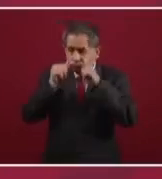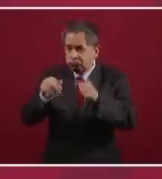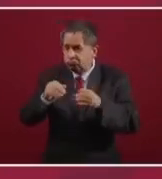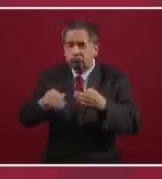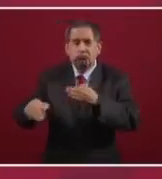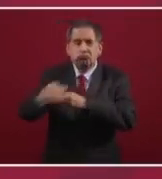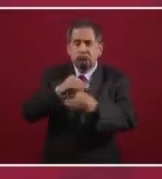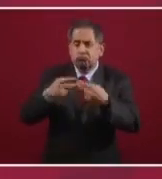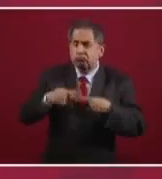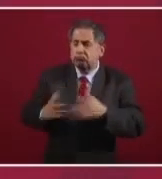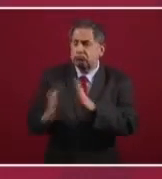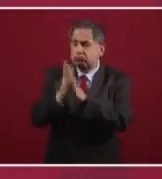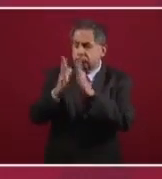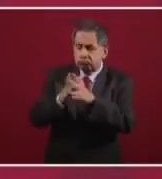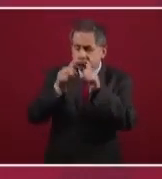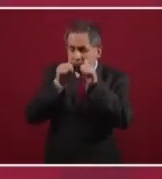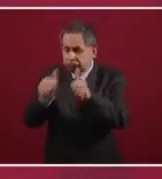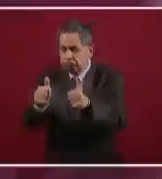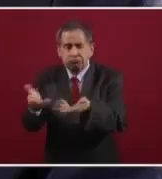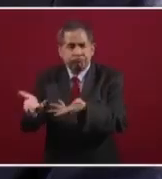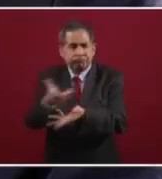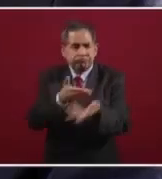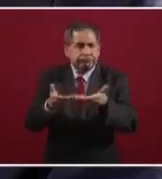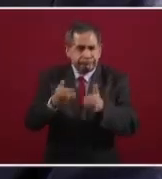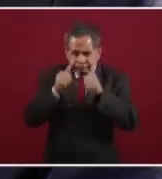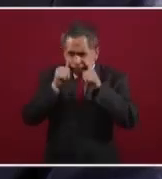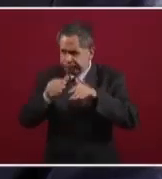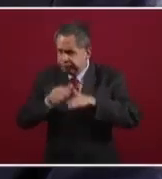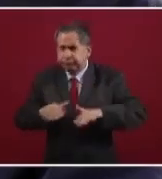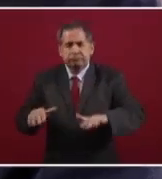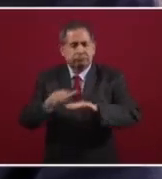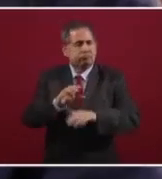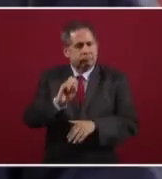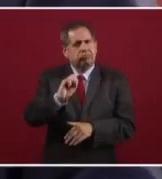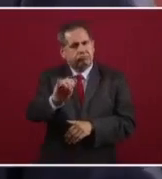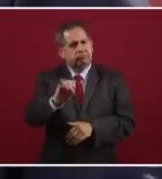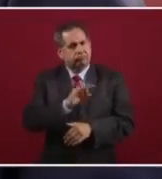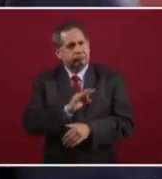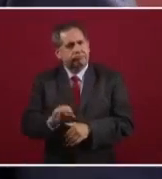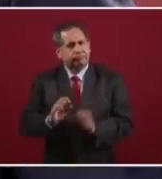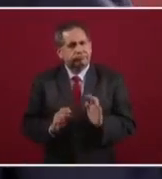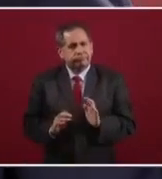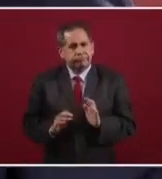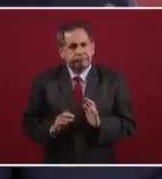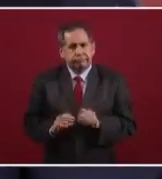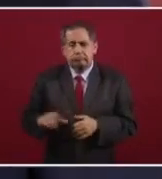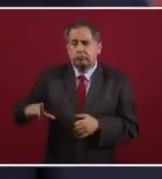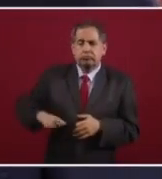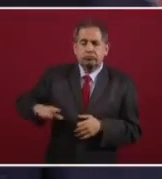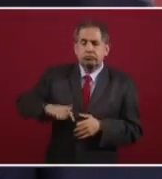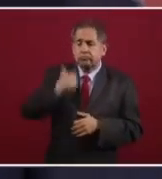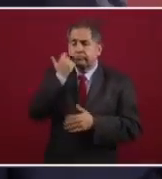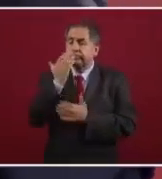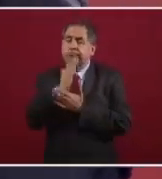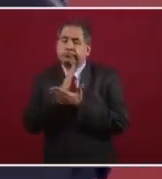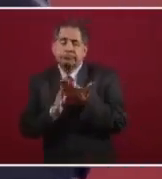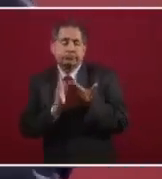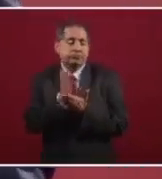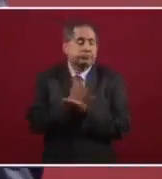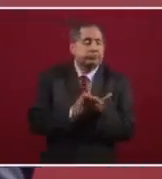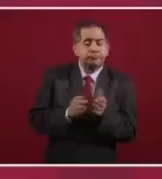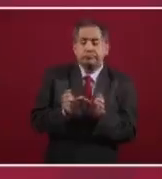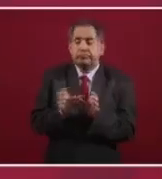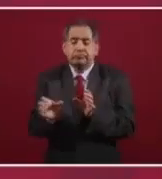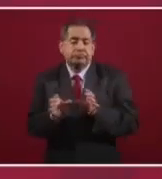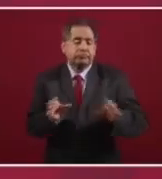todos los mexicanos, que el gobierno no sea faccioso, que